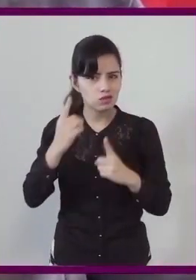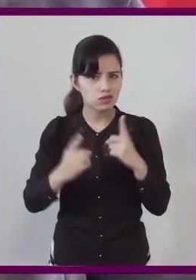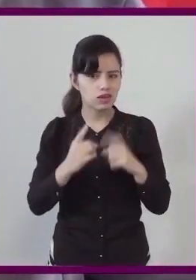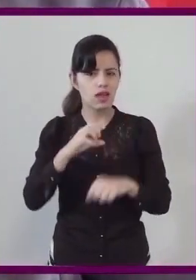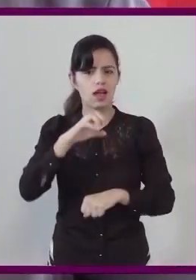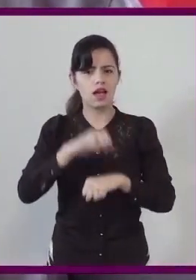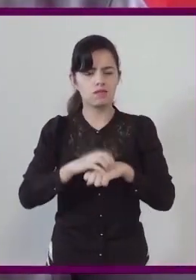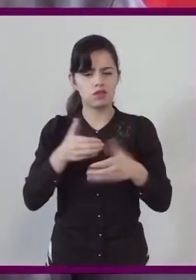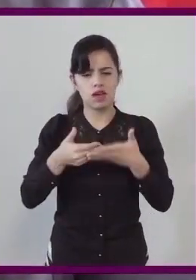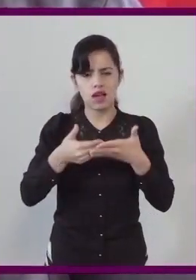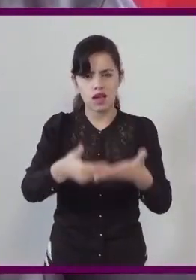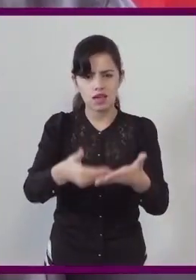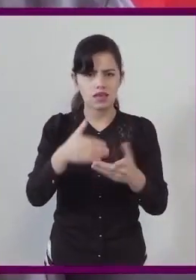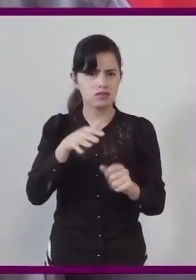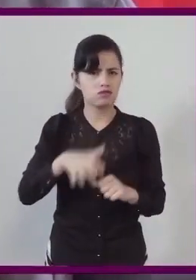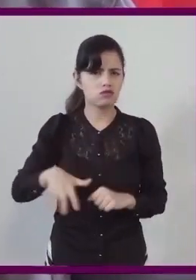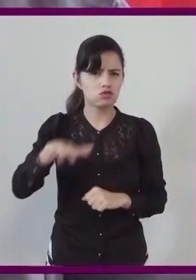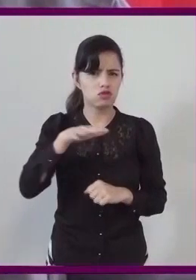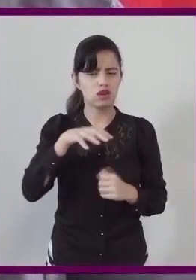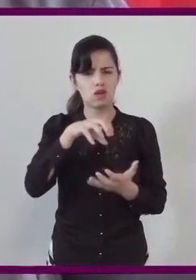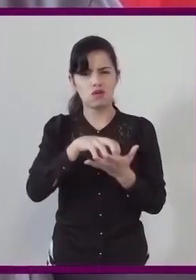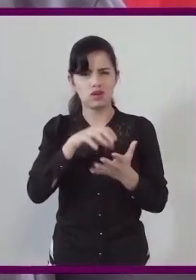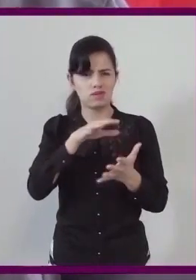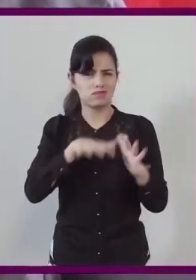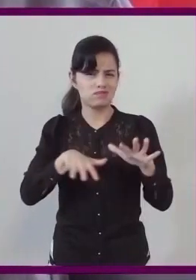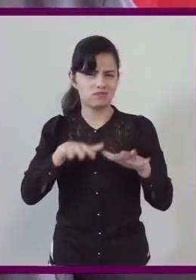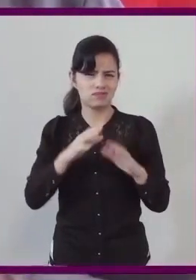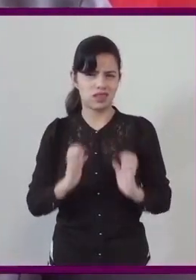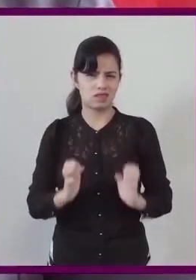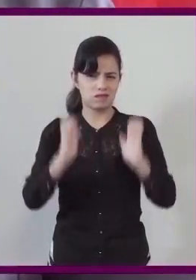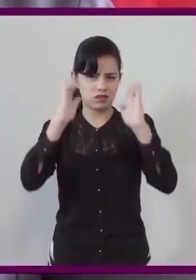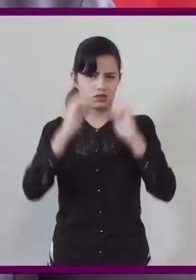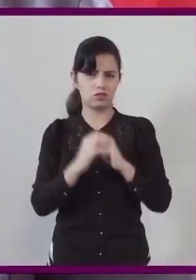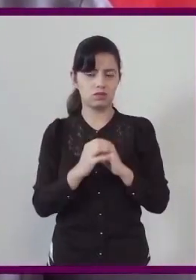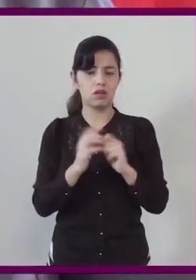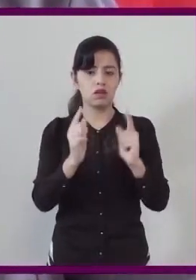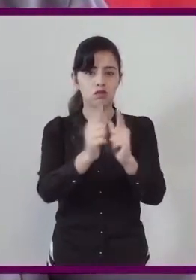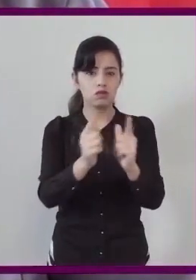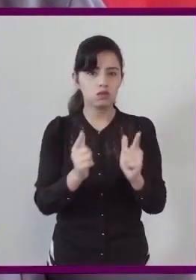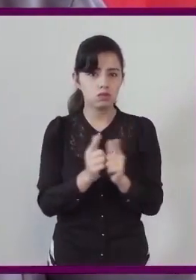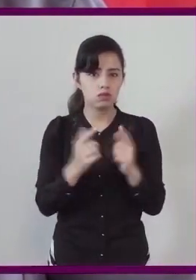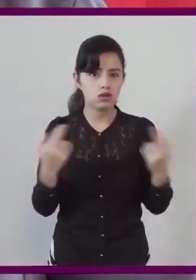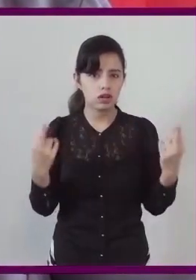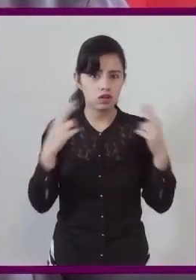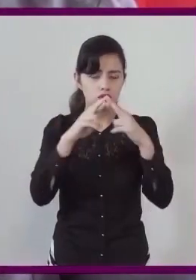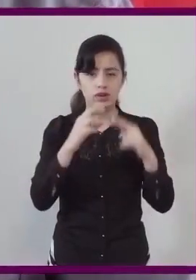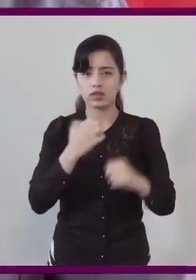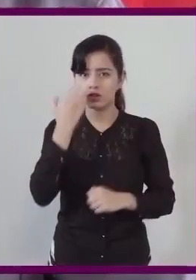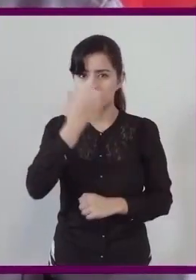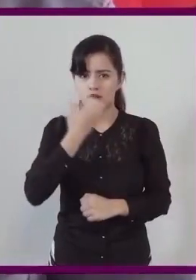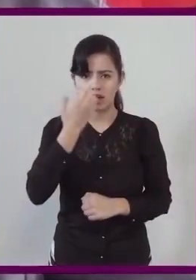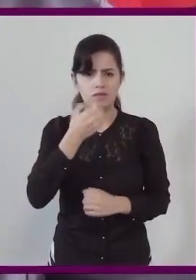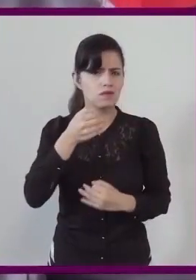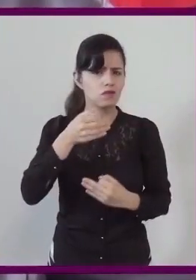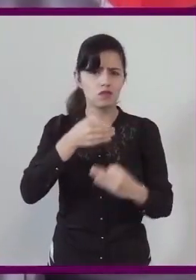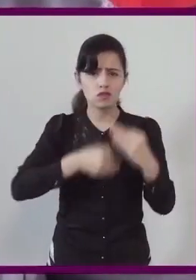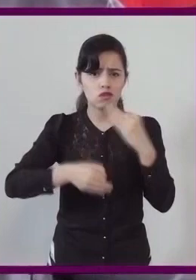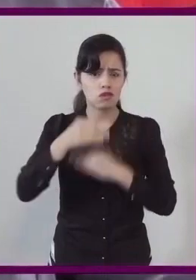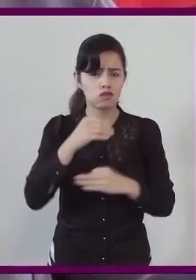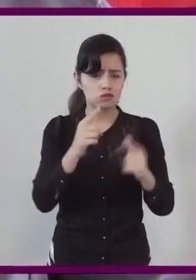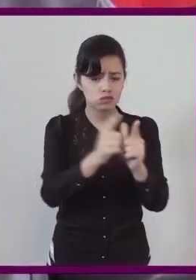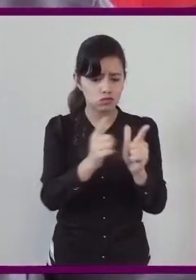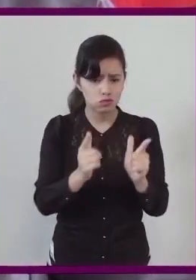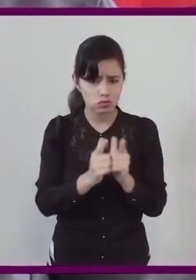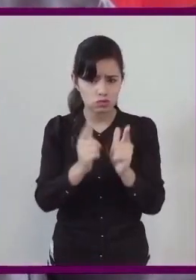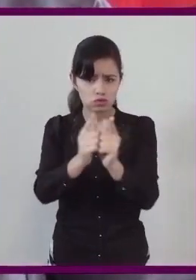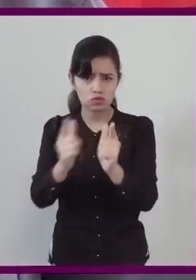amigas de tu calle, de tu barrio, colonia, localidad, edificio, el grupo de tu religión, el de tu escuela, en fin, todos esos grupos